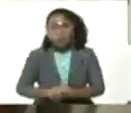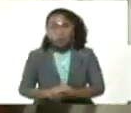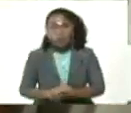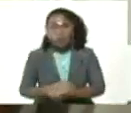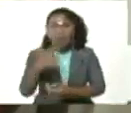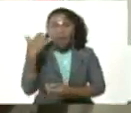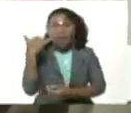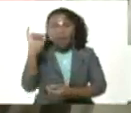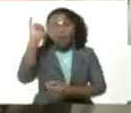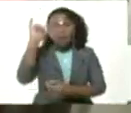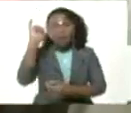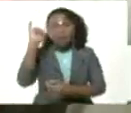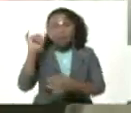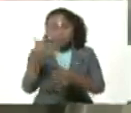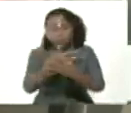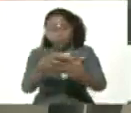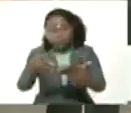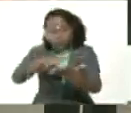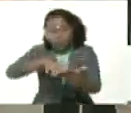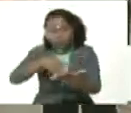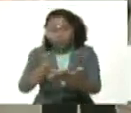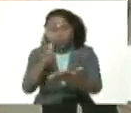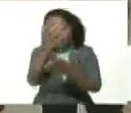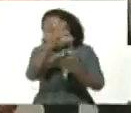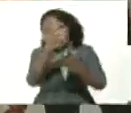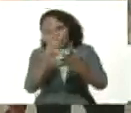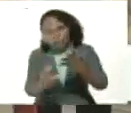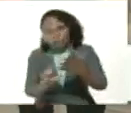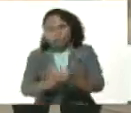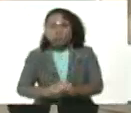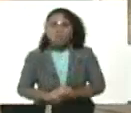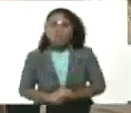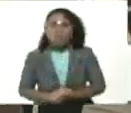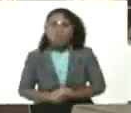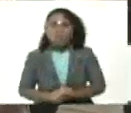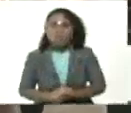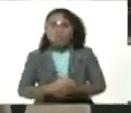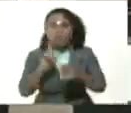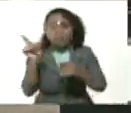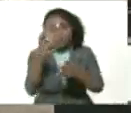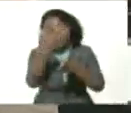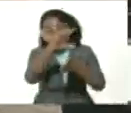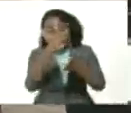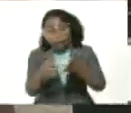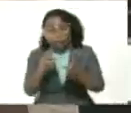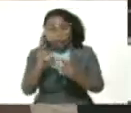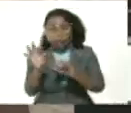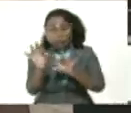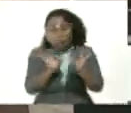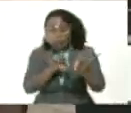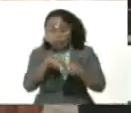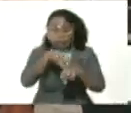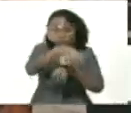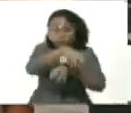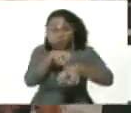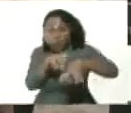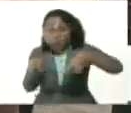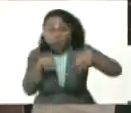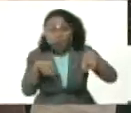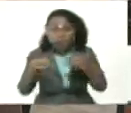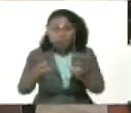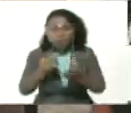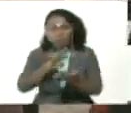tenemos los hilos de desgasificación. Vamos a verlo, pues. Ok, los hilos de desgasificación, entra el café